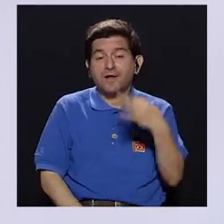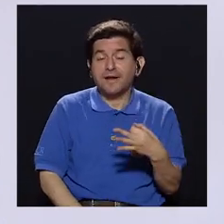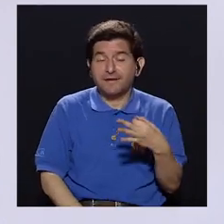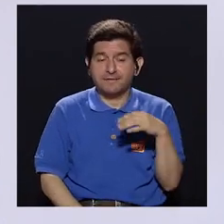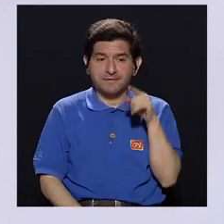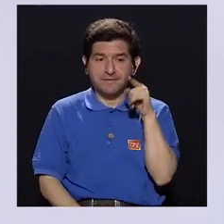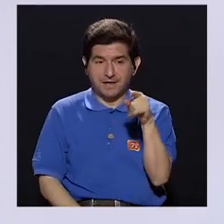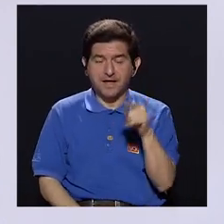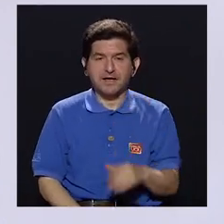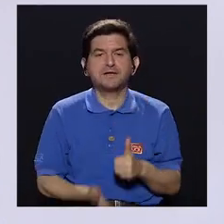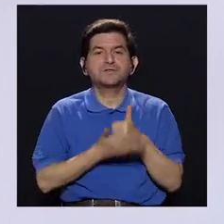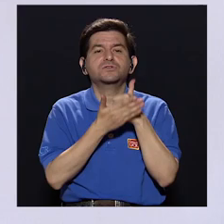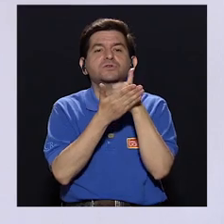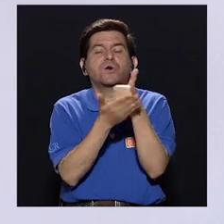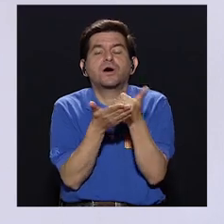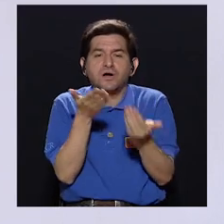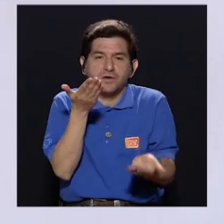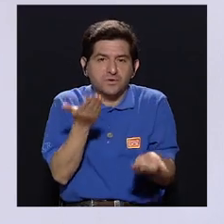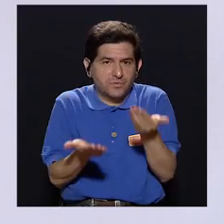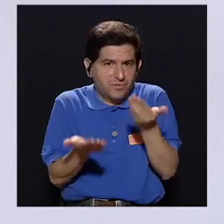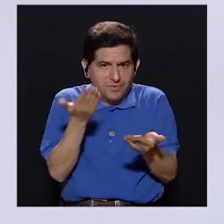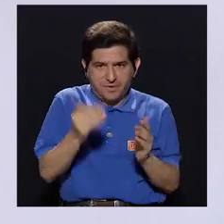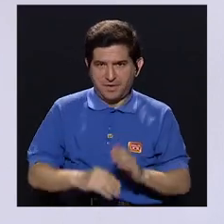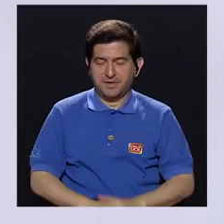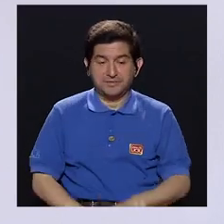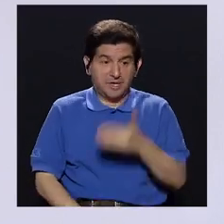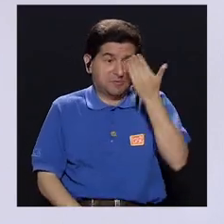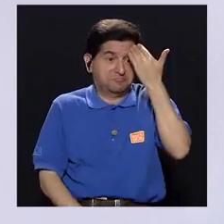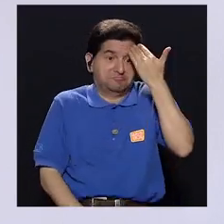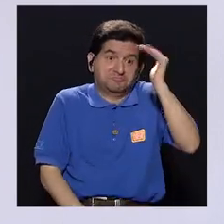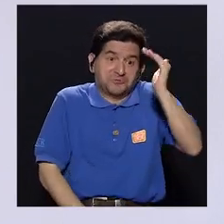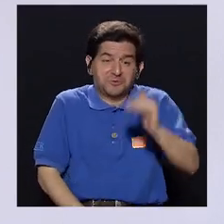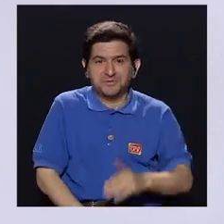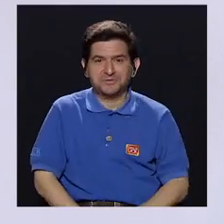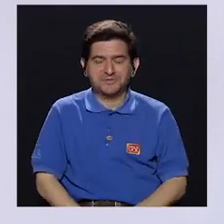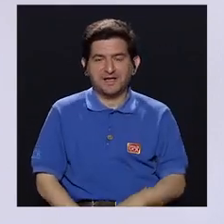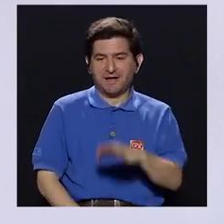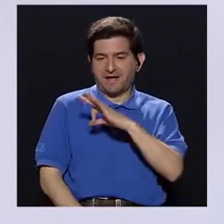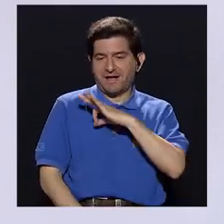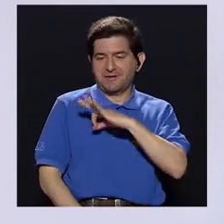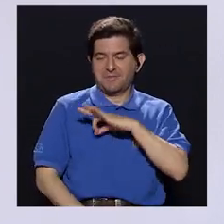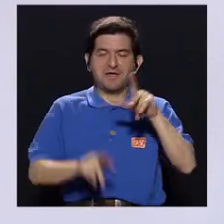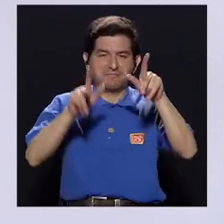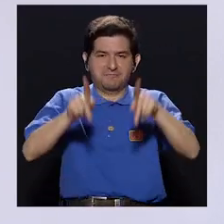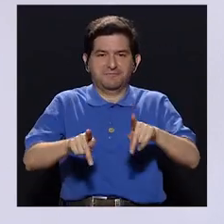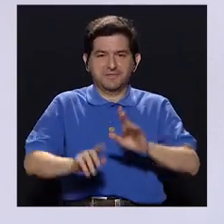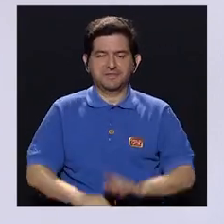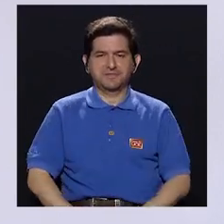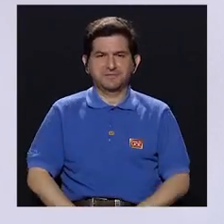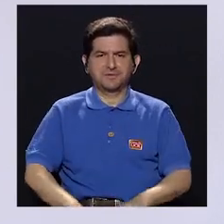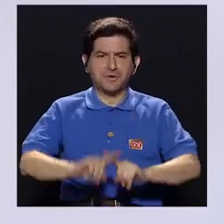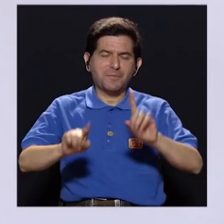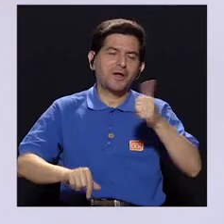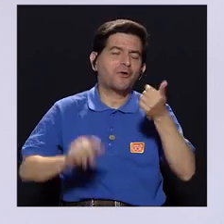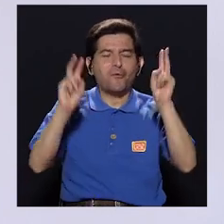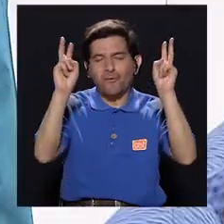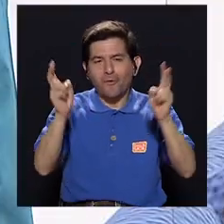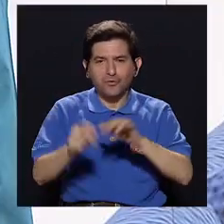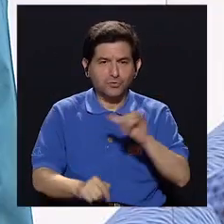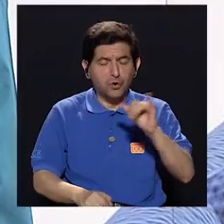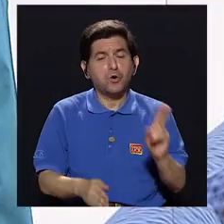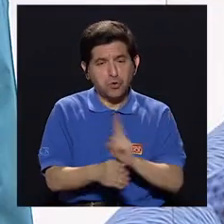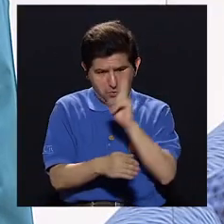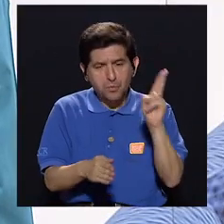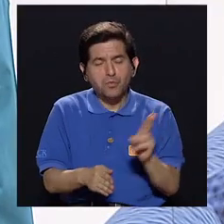eso va a ayudar de alguna forma No sé al bienestar de la persona pero pero bueno ese es otro tema igual se